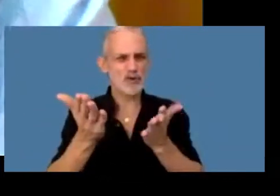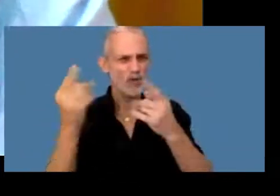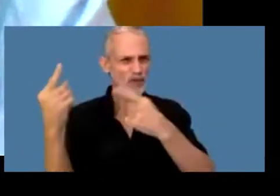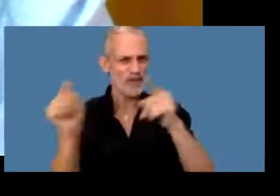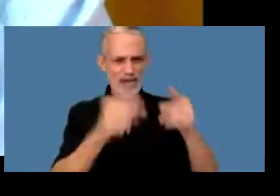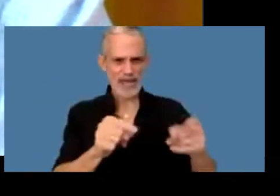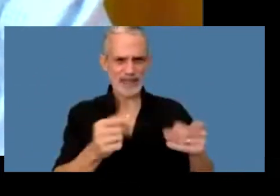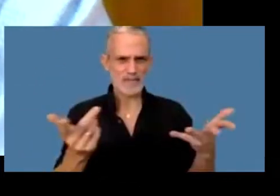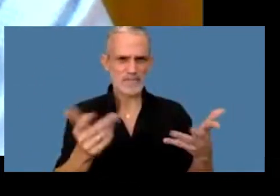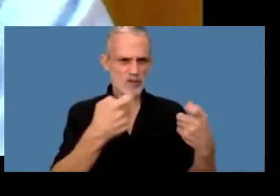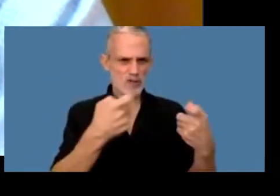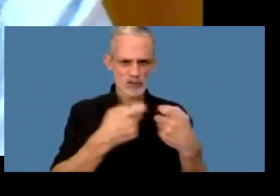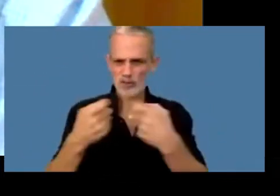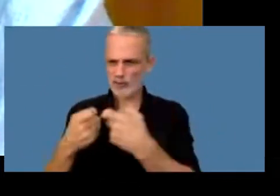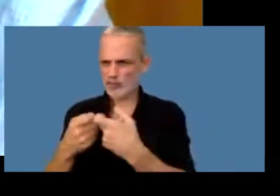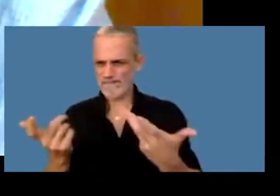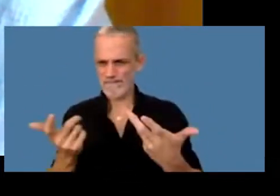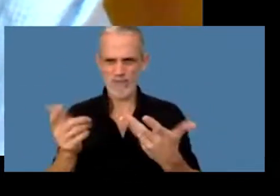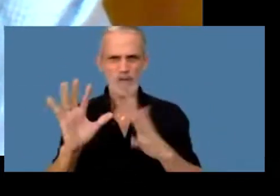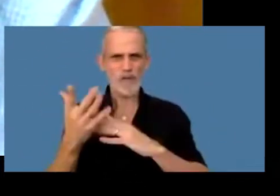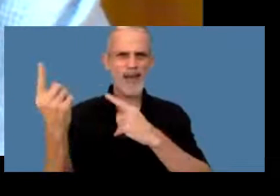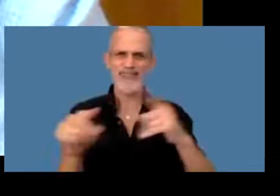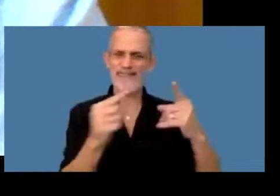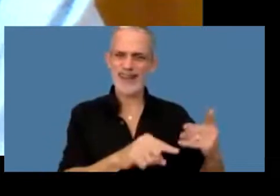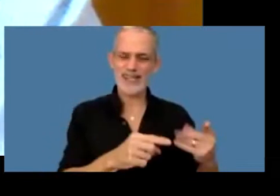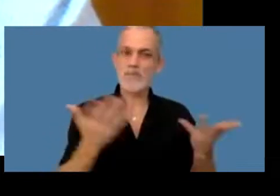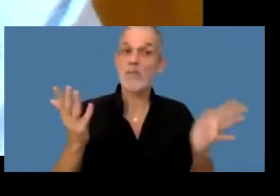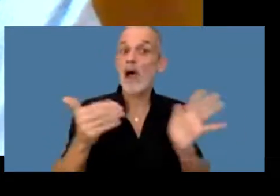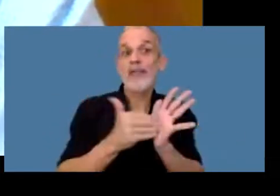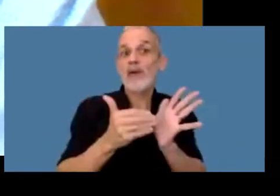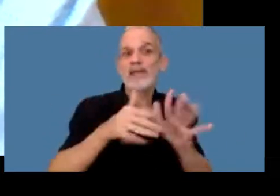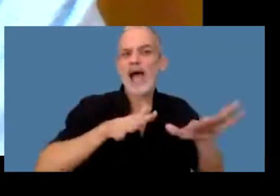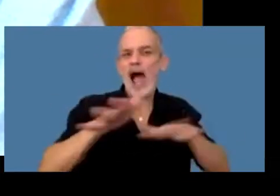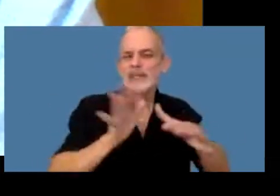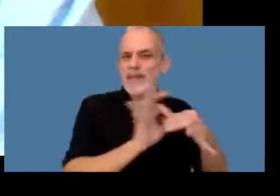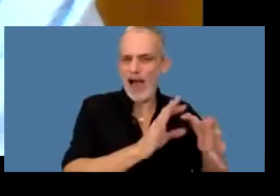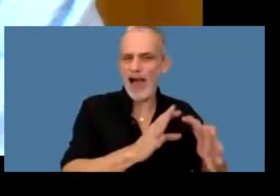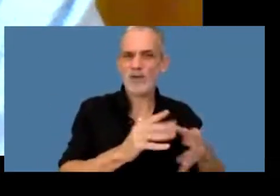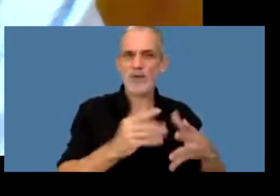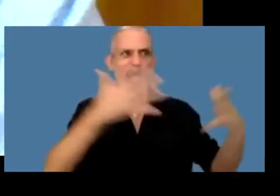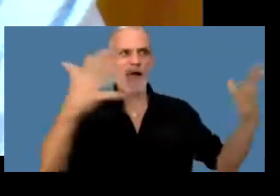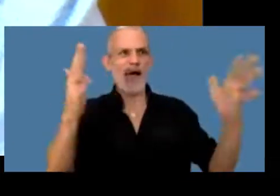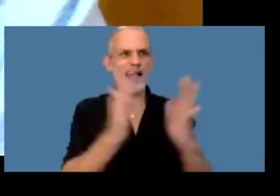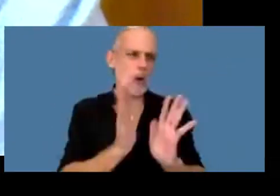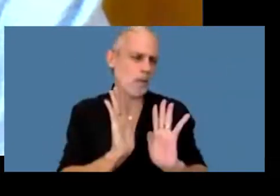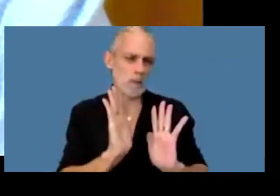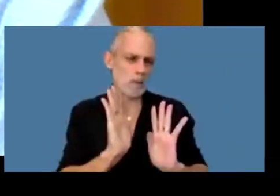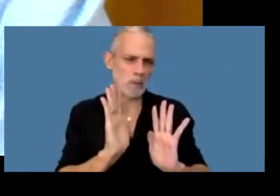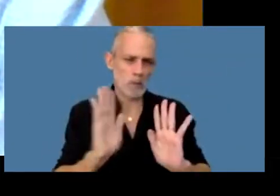tener que ver, o va a ser, digamos, conveniente en función de la actividad, más que del tamaño de la empresa, digamos, ¿no es cierto?